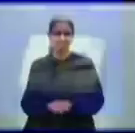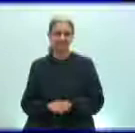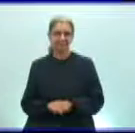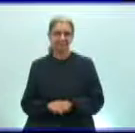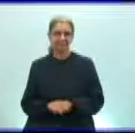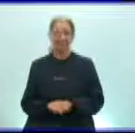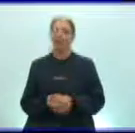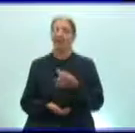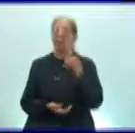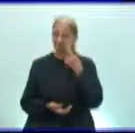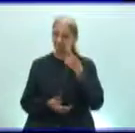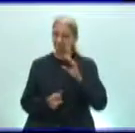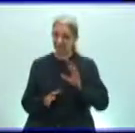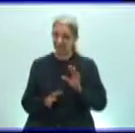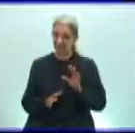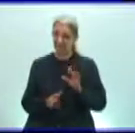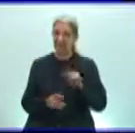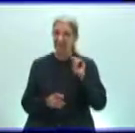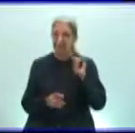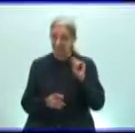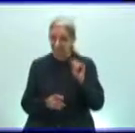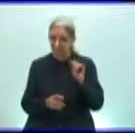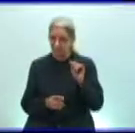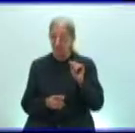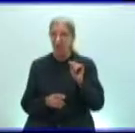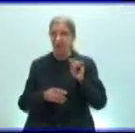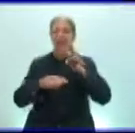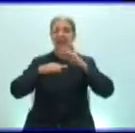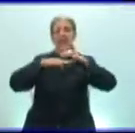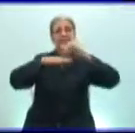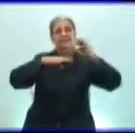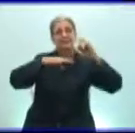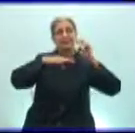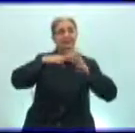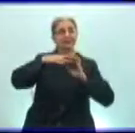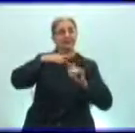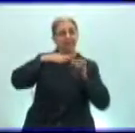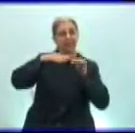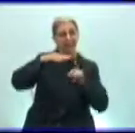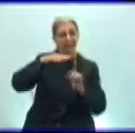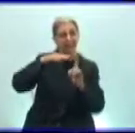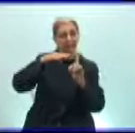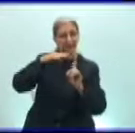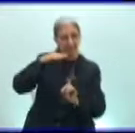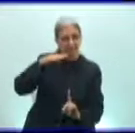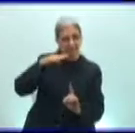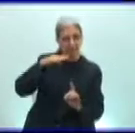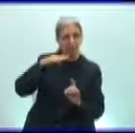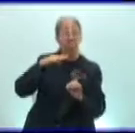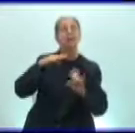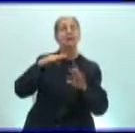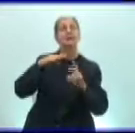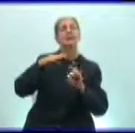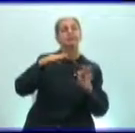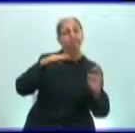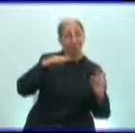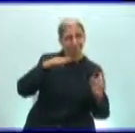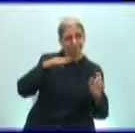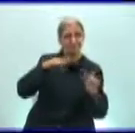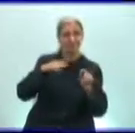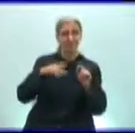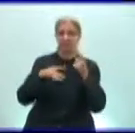Fíjense que estamos en presencia de una ecuación fraccionaria, la primera que vamos a ver. ¿Qué es lo primero que tenemos que hacer entonces?